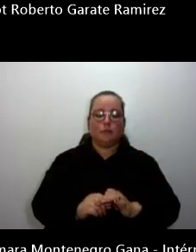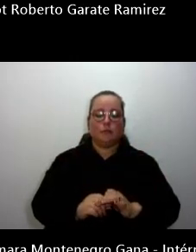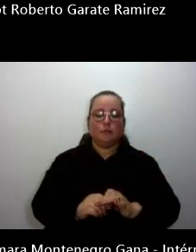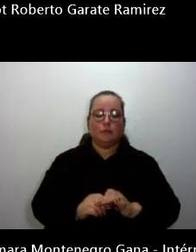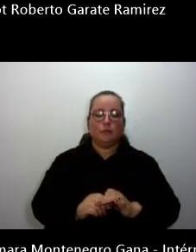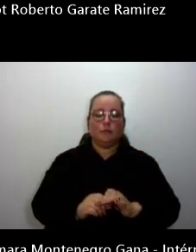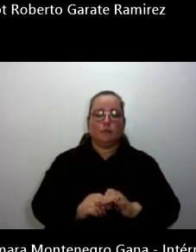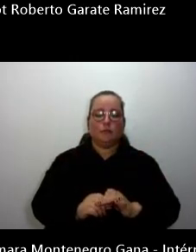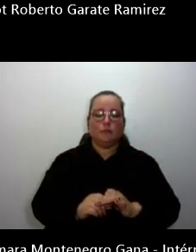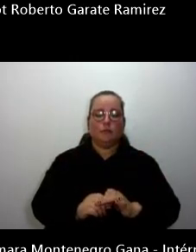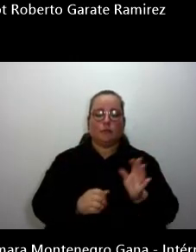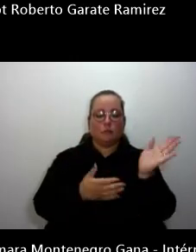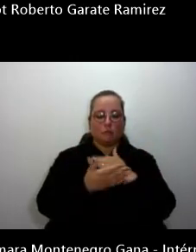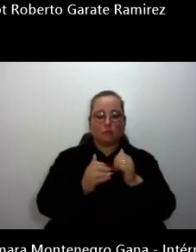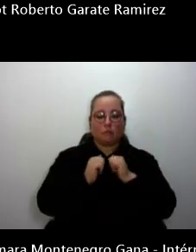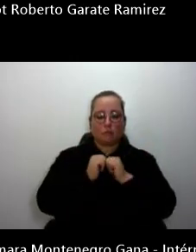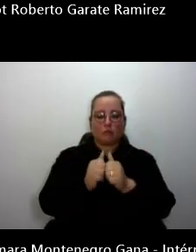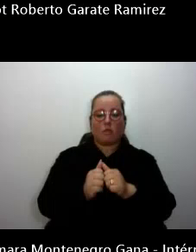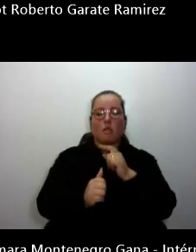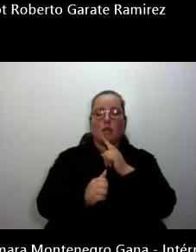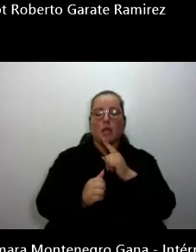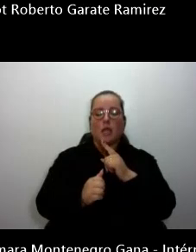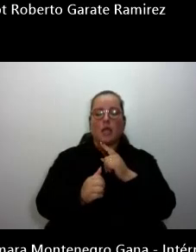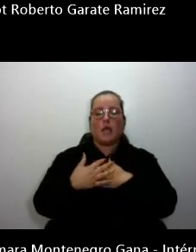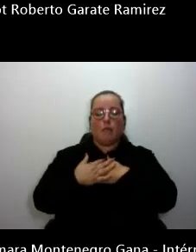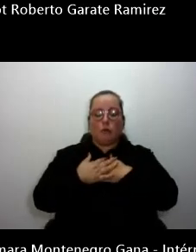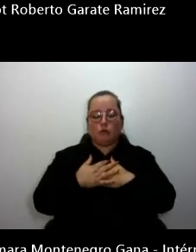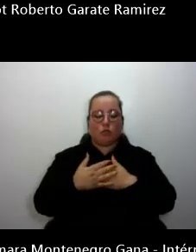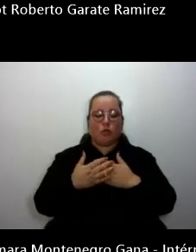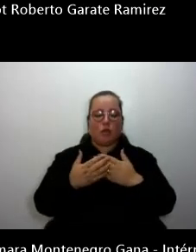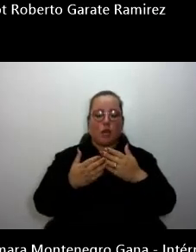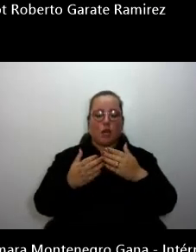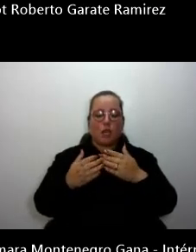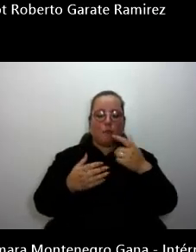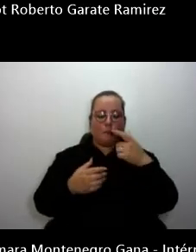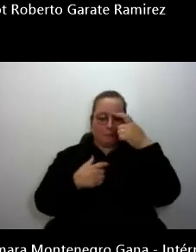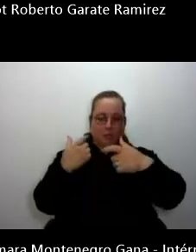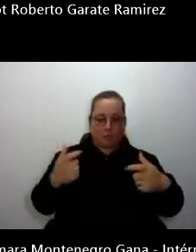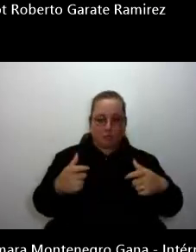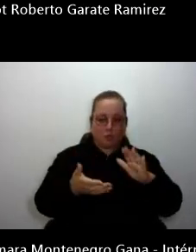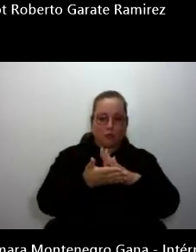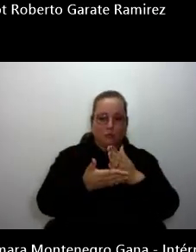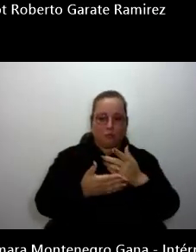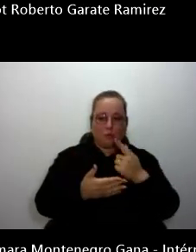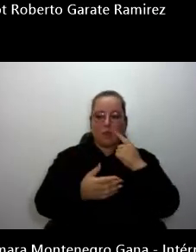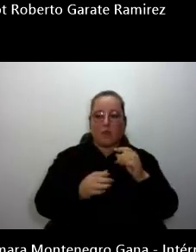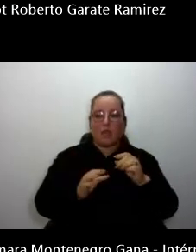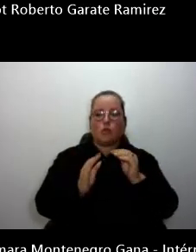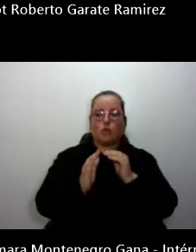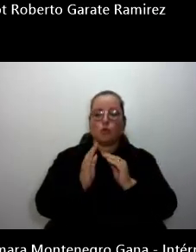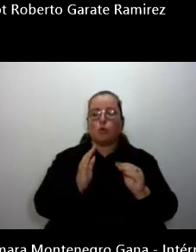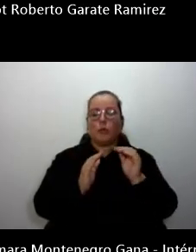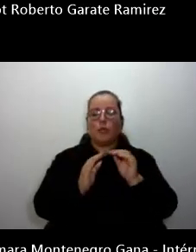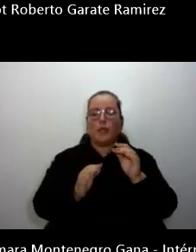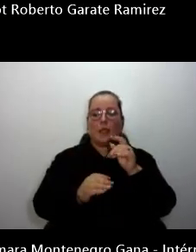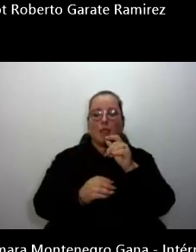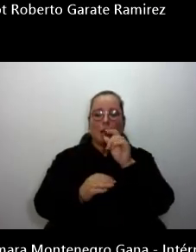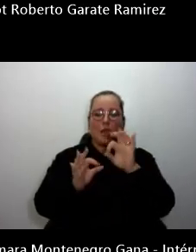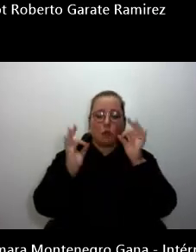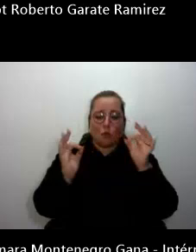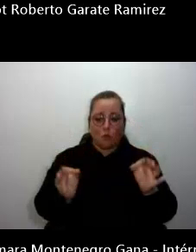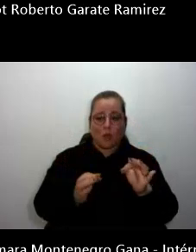los planes de acompañamiento emocional y conductual, según la circular 586 de la Superintendencia de Educación, son obligatorios para los estudiantes